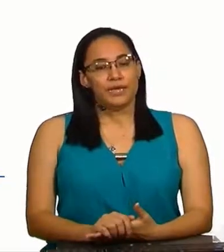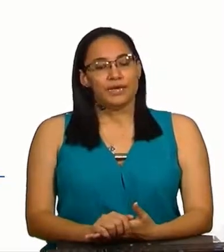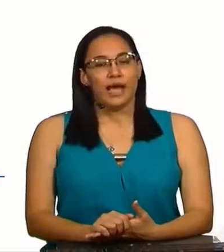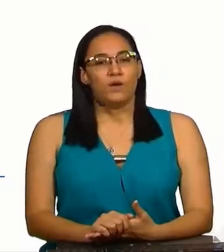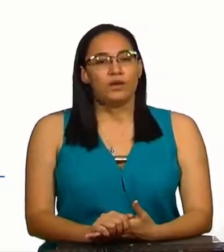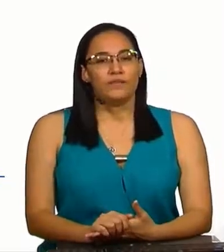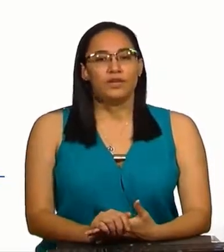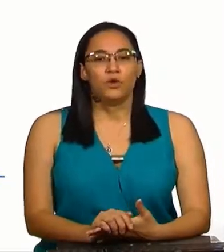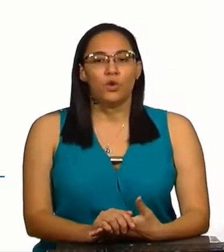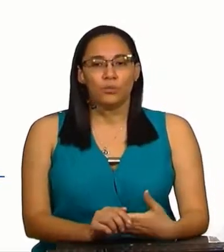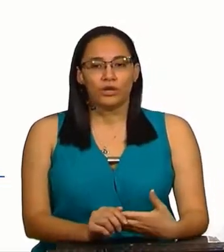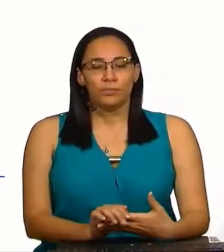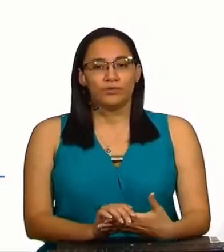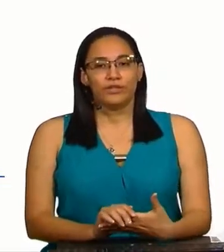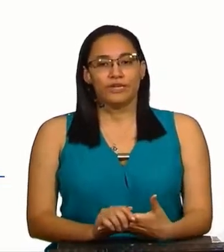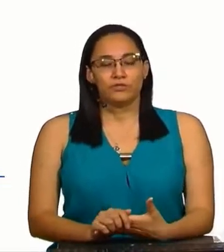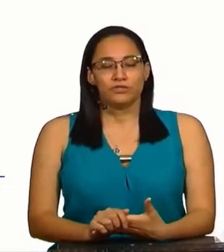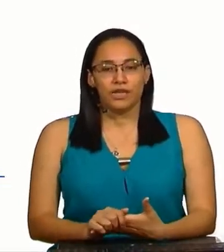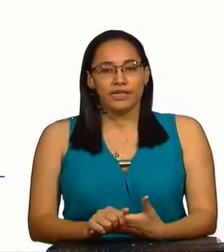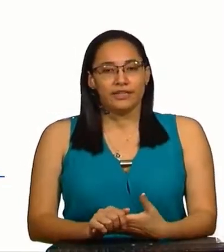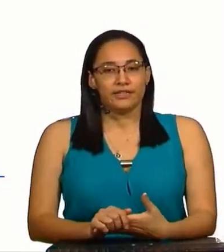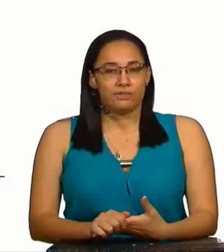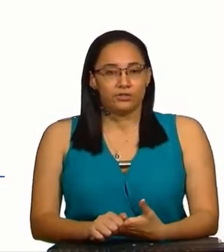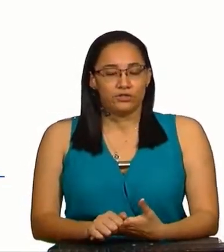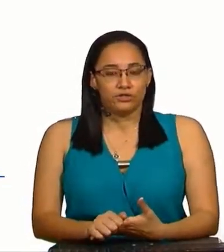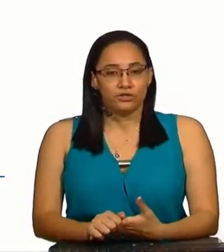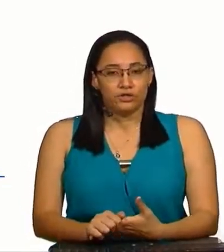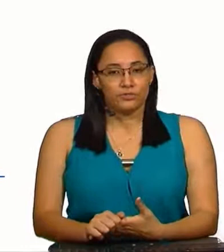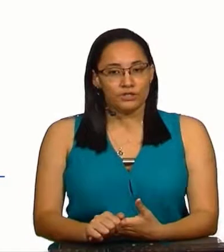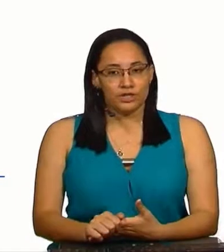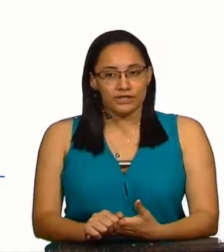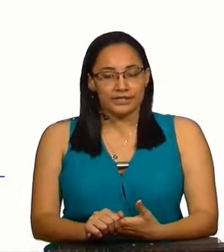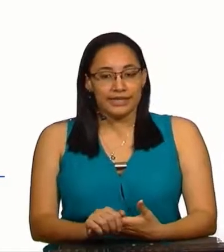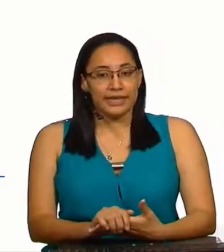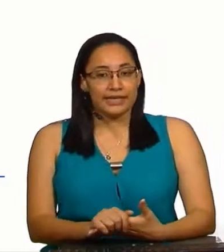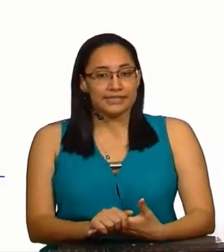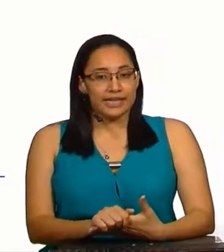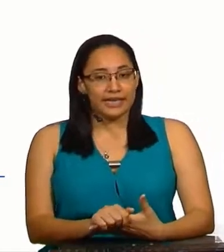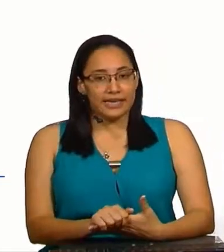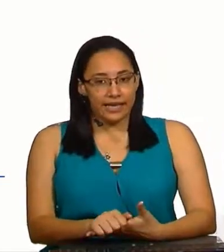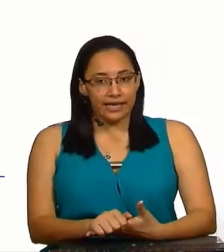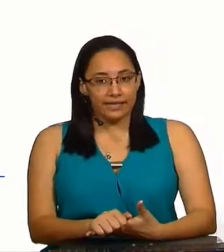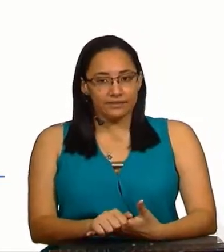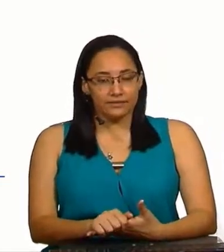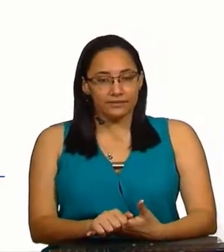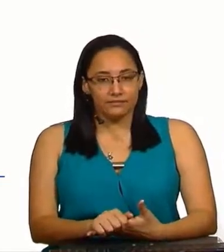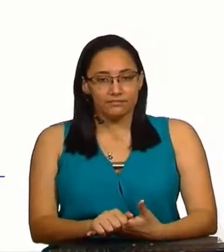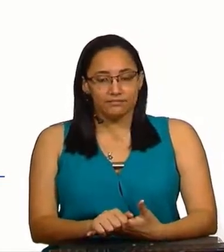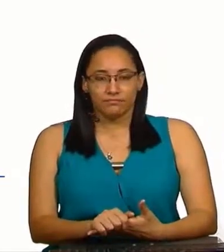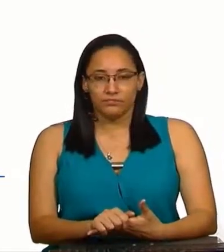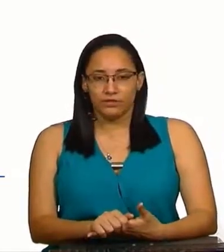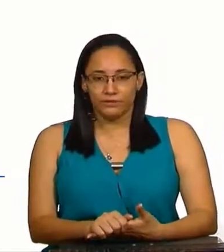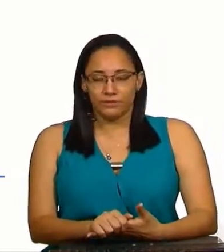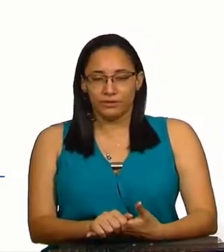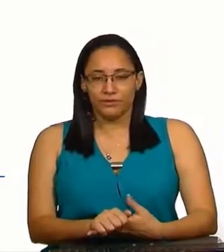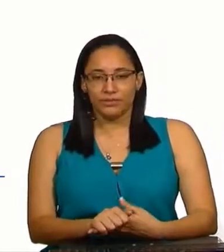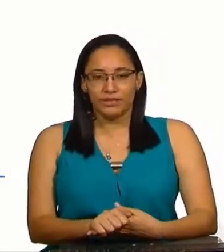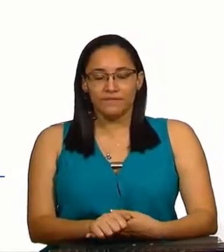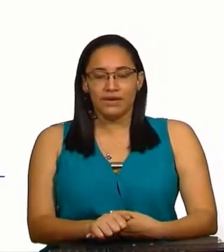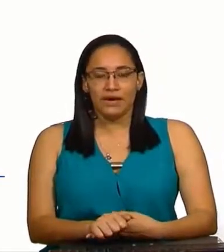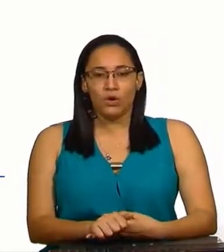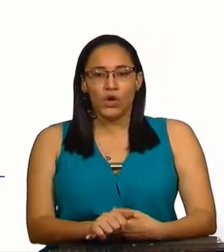Muy bien, ahora bien, ¿cómo responderíamos a ella? Tenemos dos opciones. Yes, I can, de